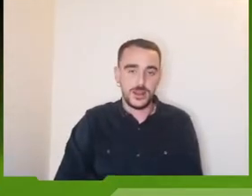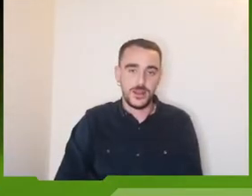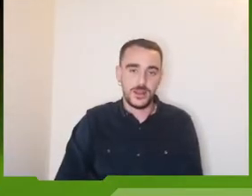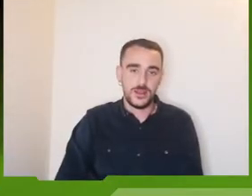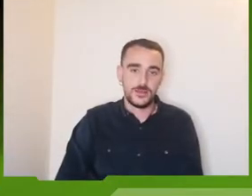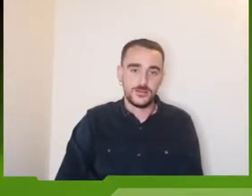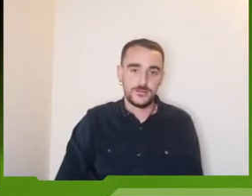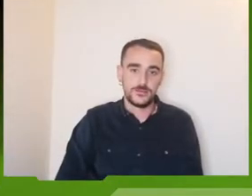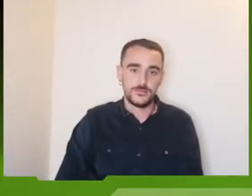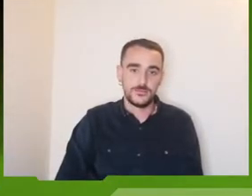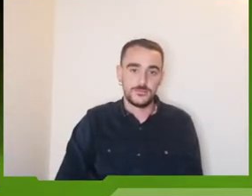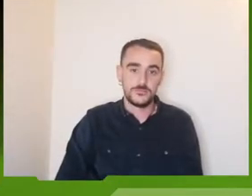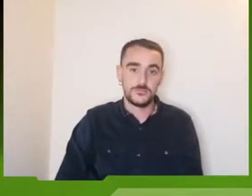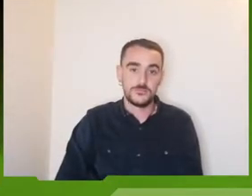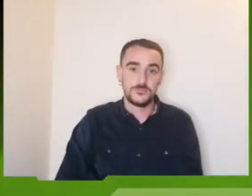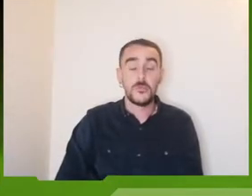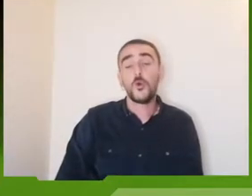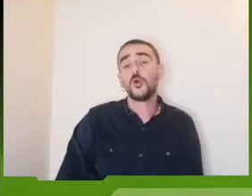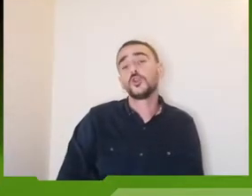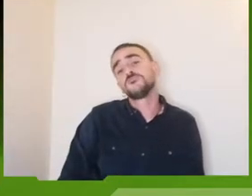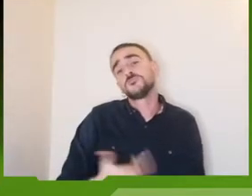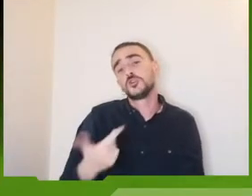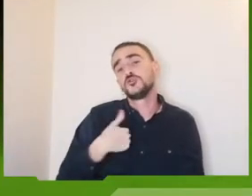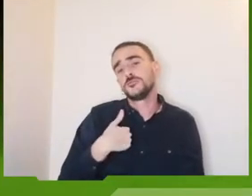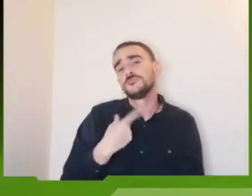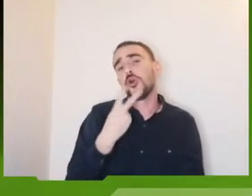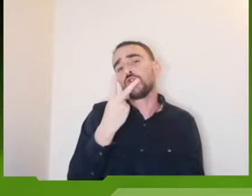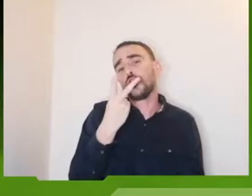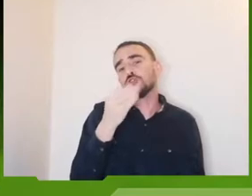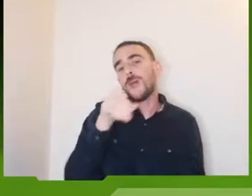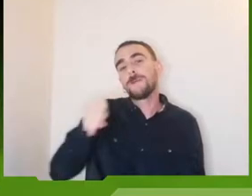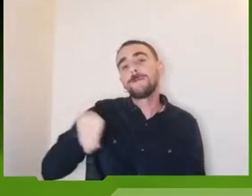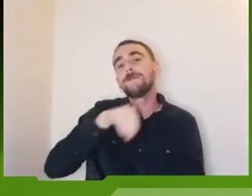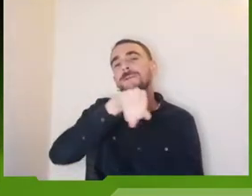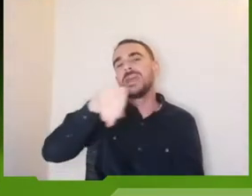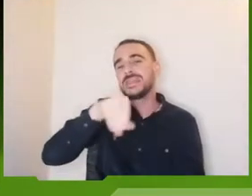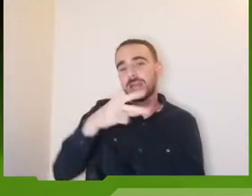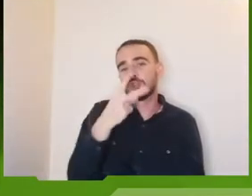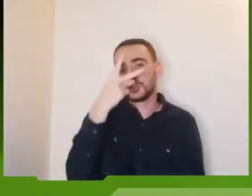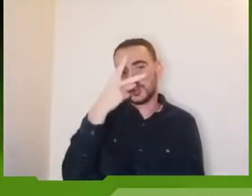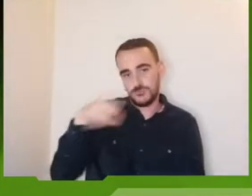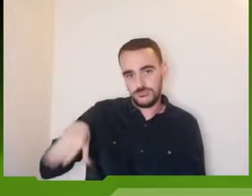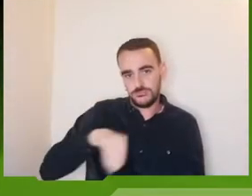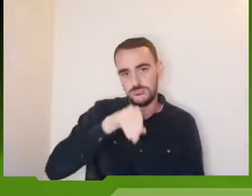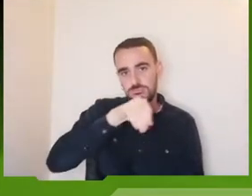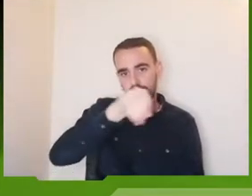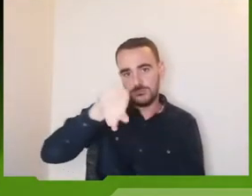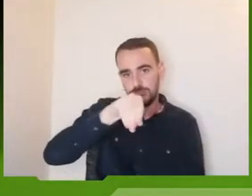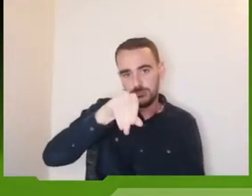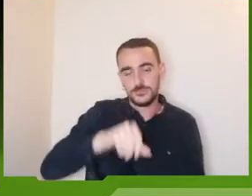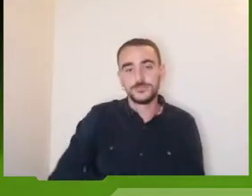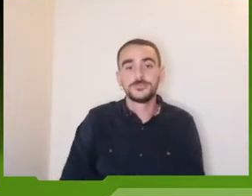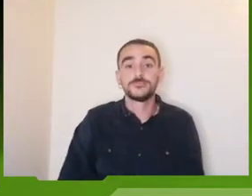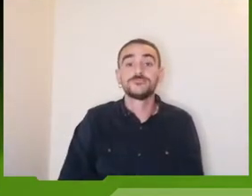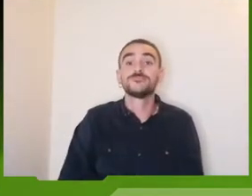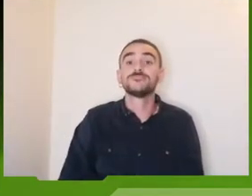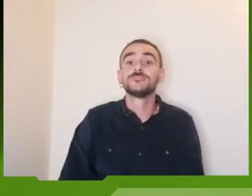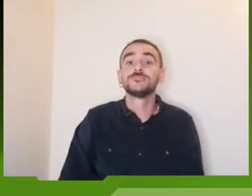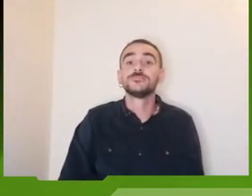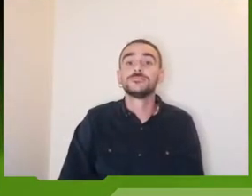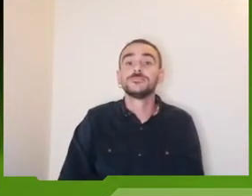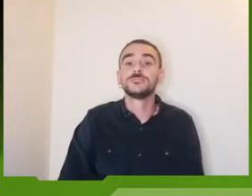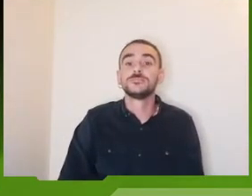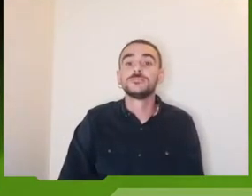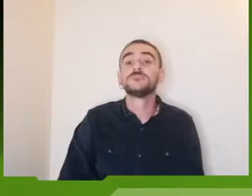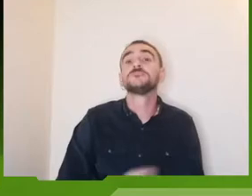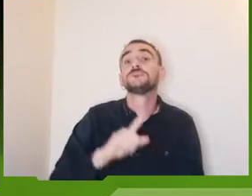Yo le echo como dos pizcas. También eso luego al hacer las bolitas